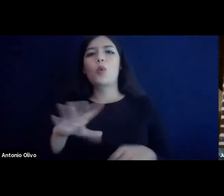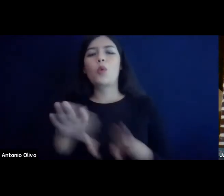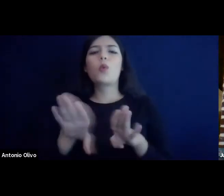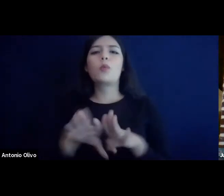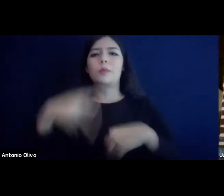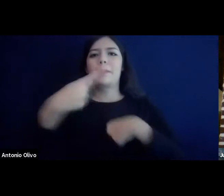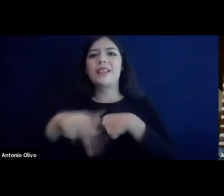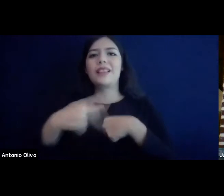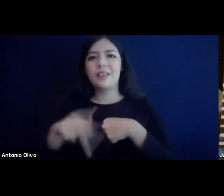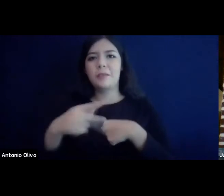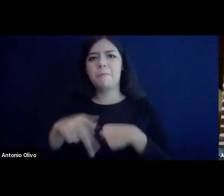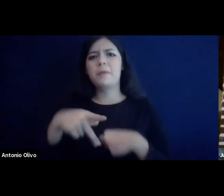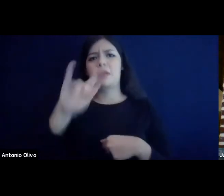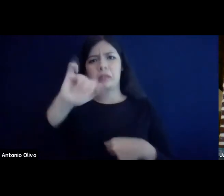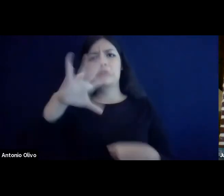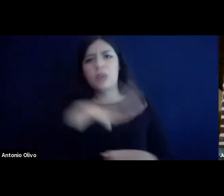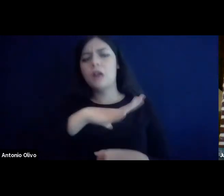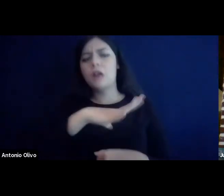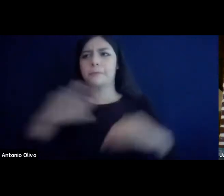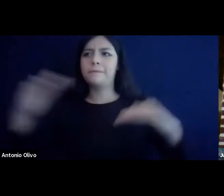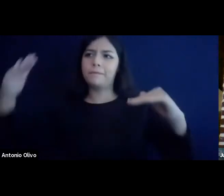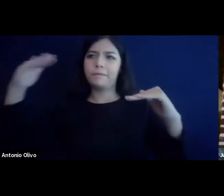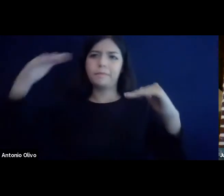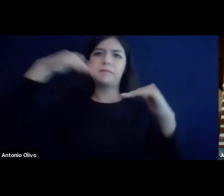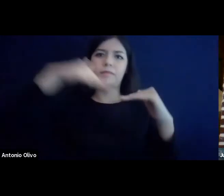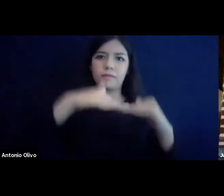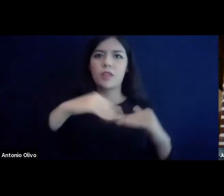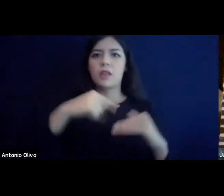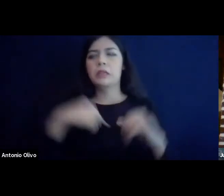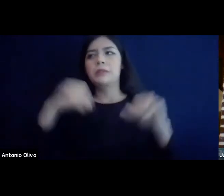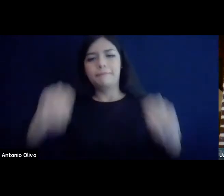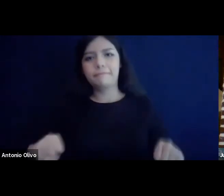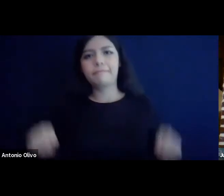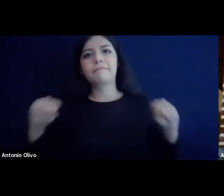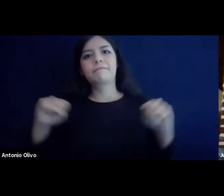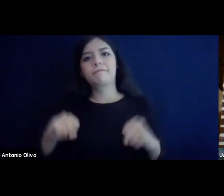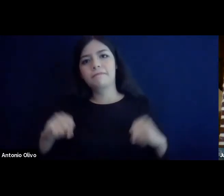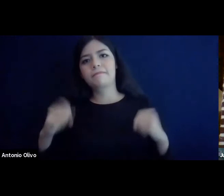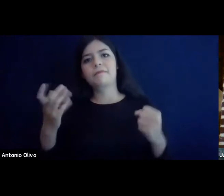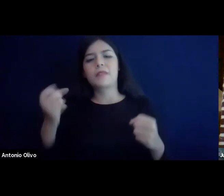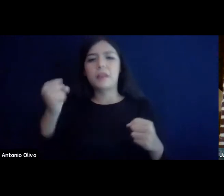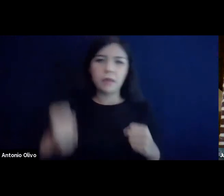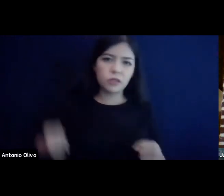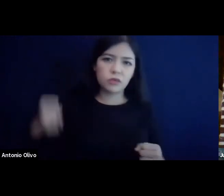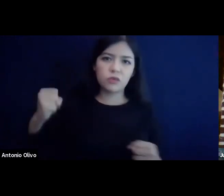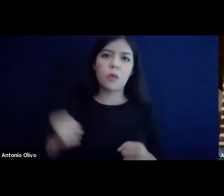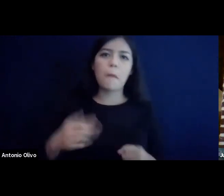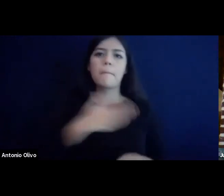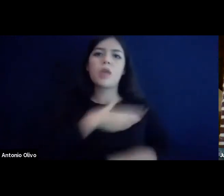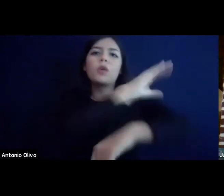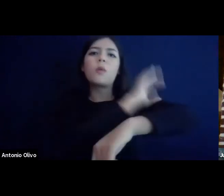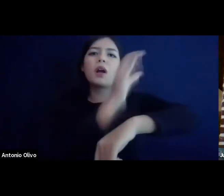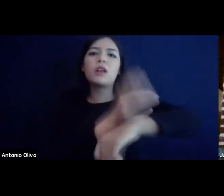vamos, sí había. Y pues con ayuda de los compañeros también